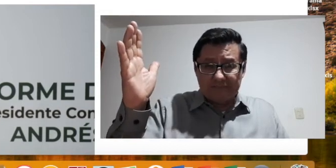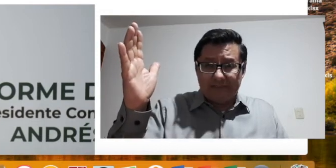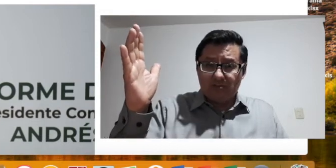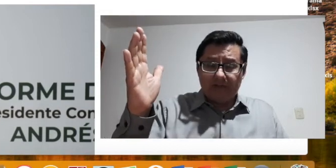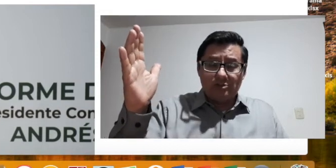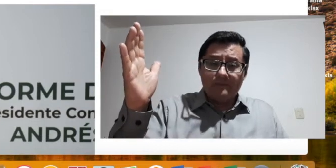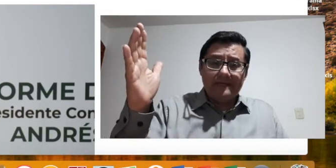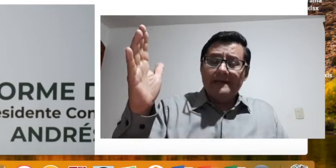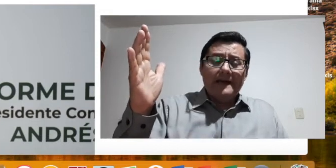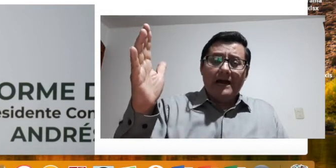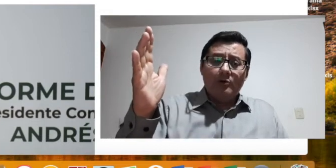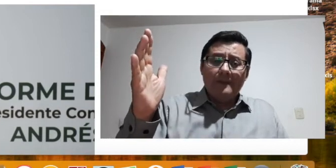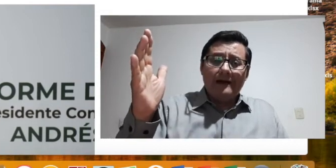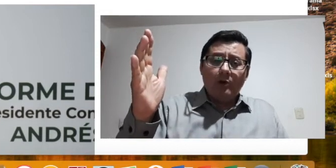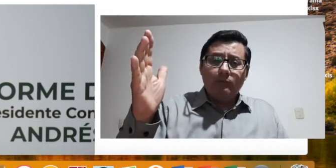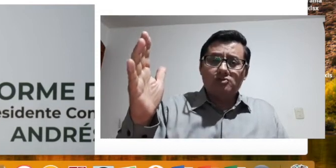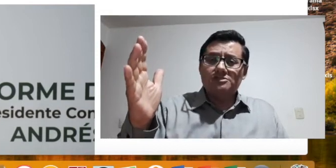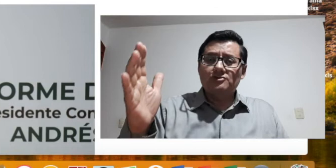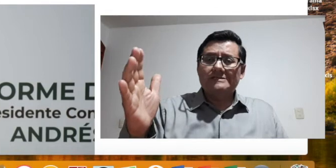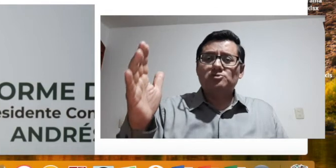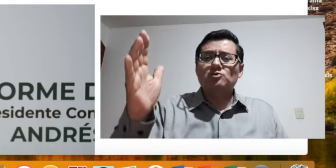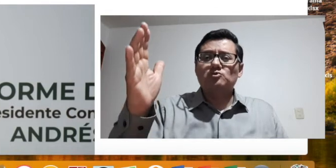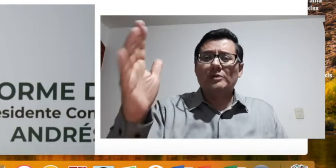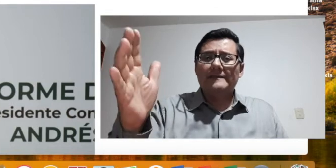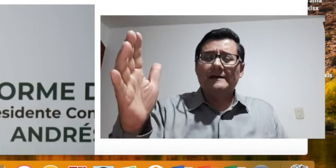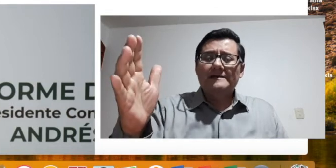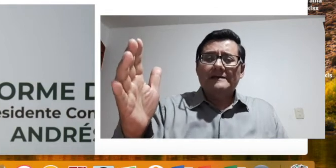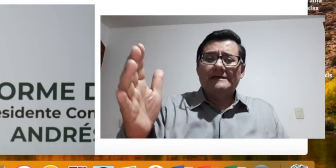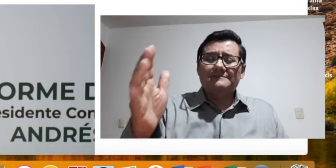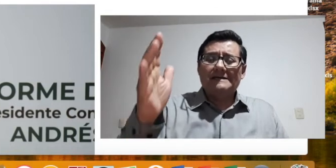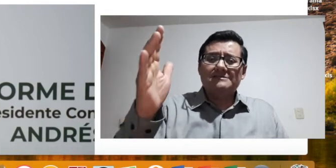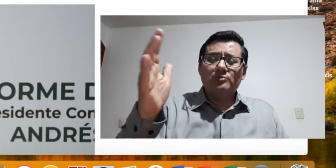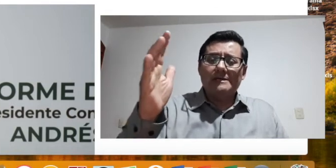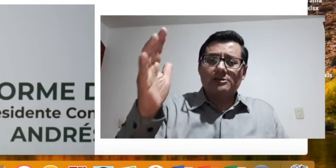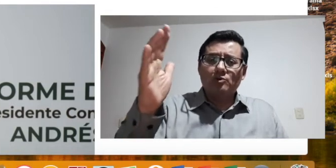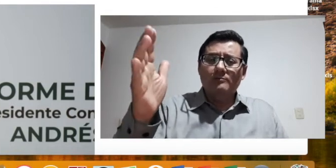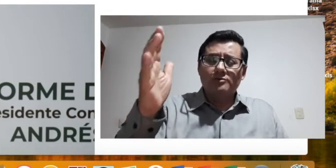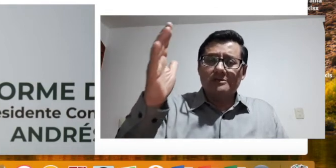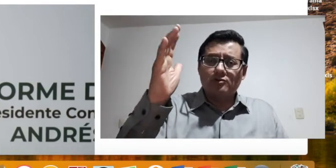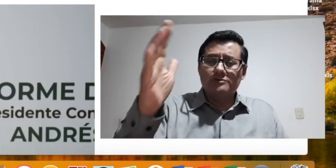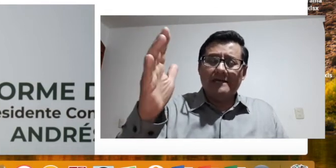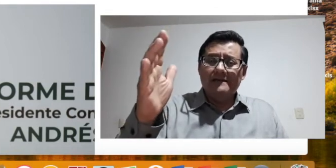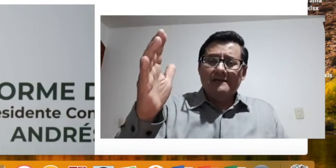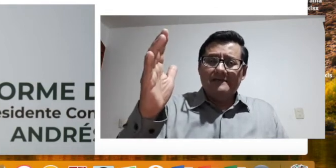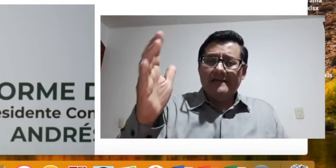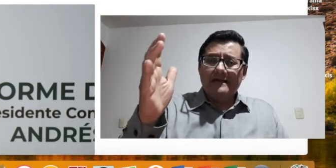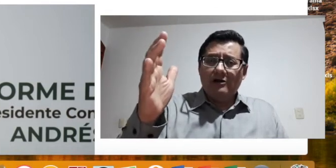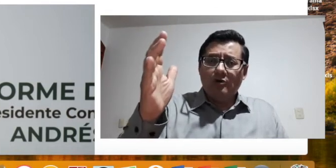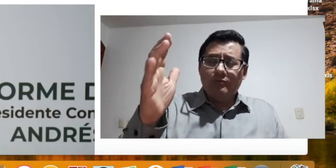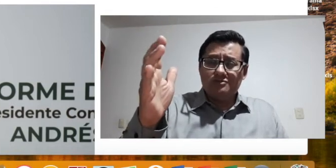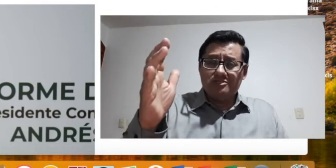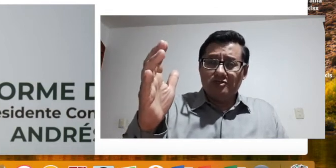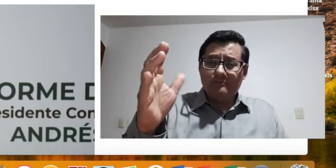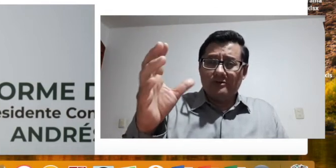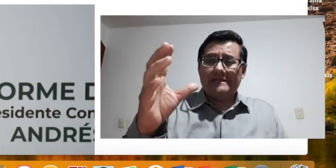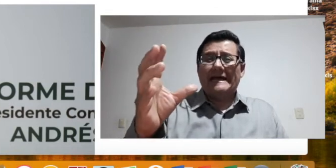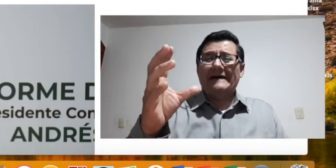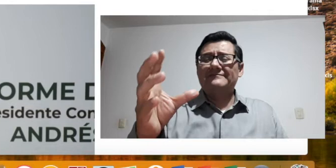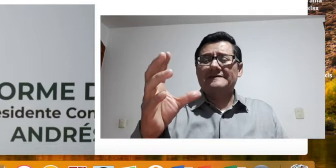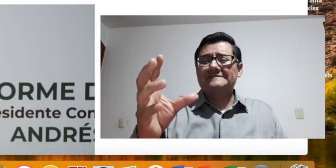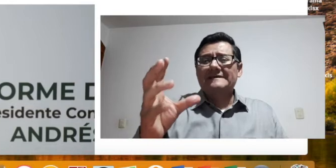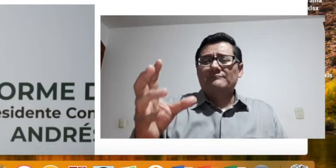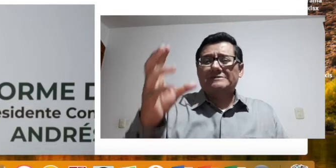mucho respeto, que no ve a una oposición estructurada. Es más, no hay rumbo ni ruta de la oposición,